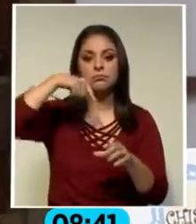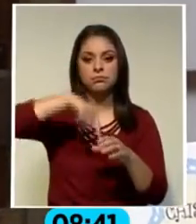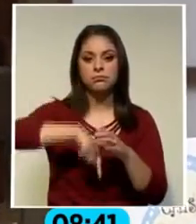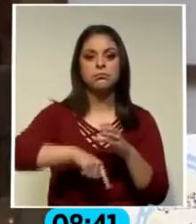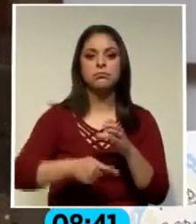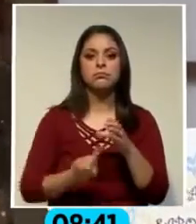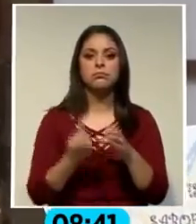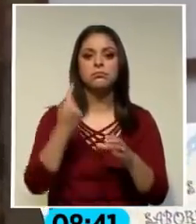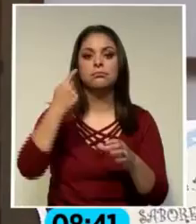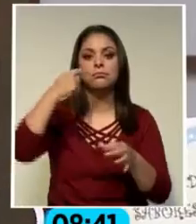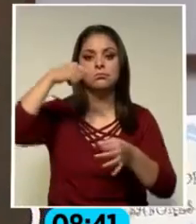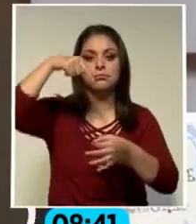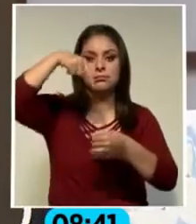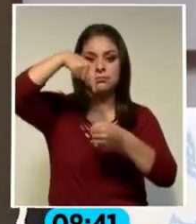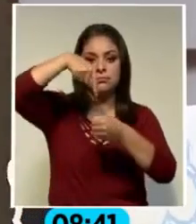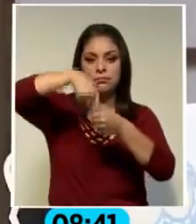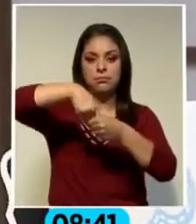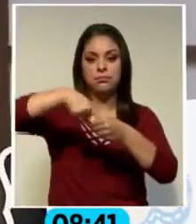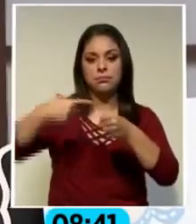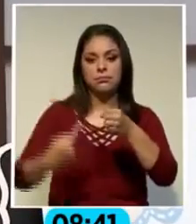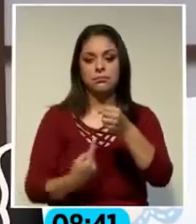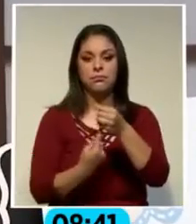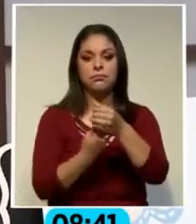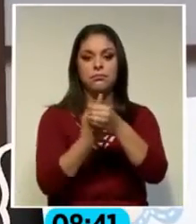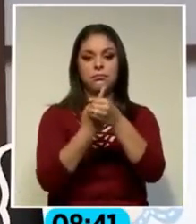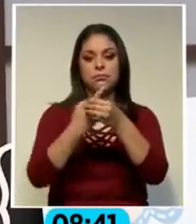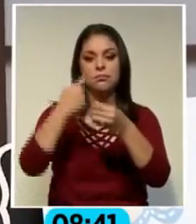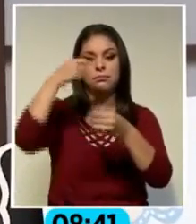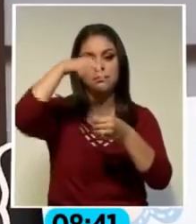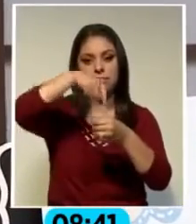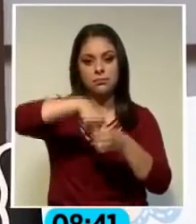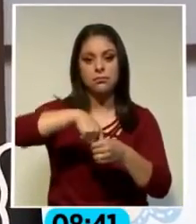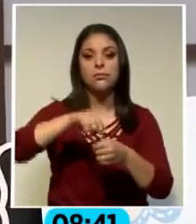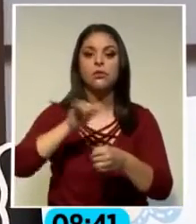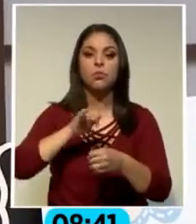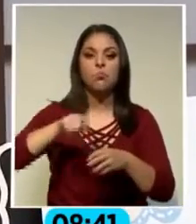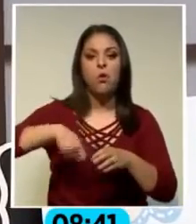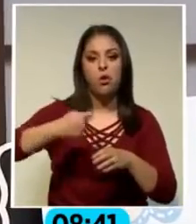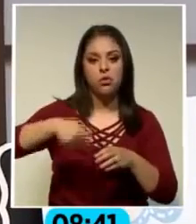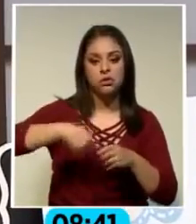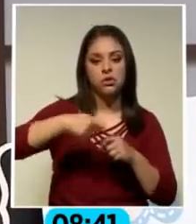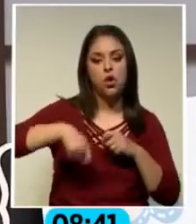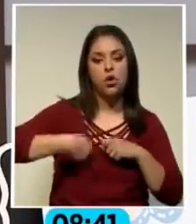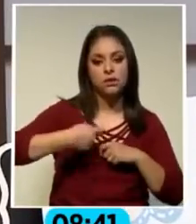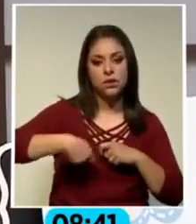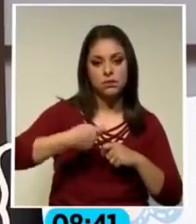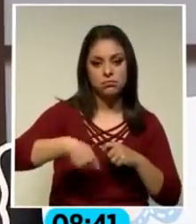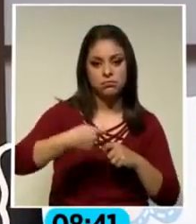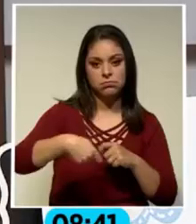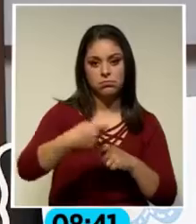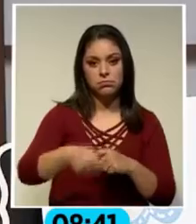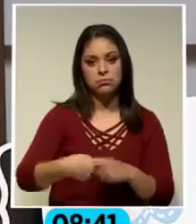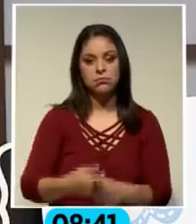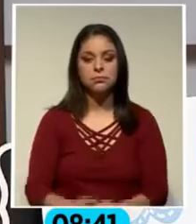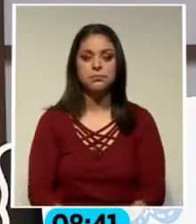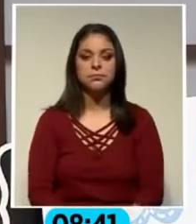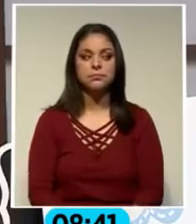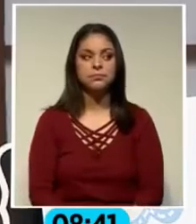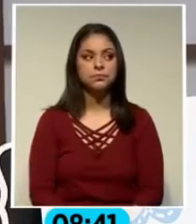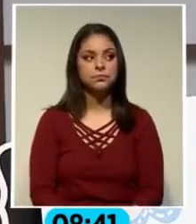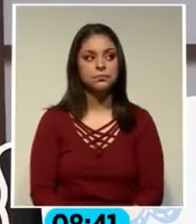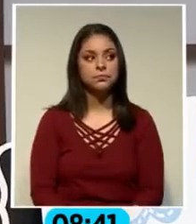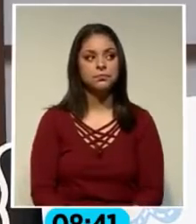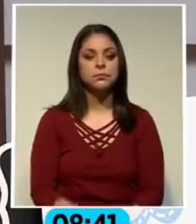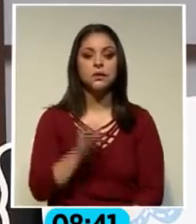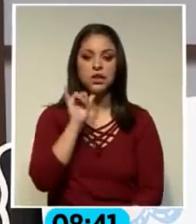abajo. Ajá, como cosiendo. Por arriba, por abajo. Muy bien. De aquí voy cosiendo. Se